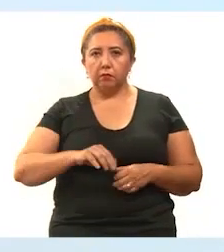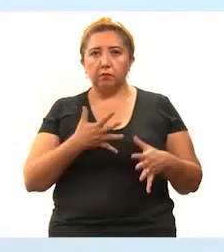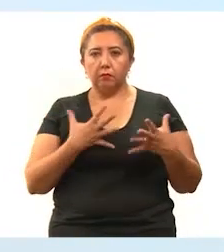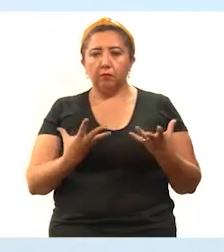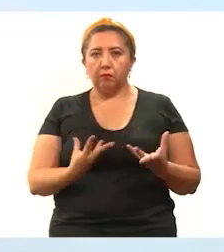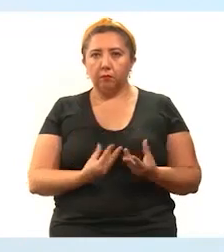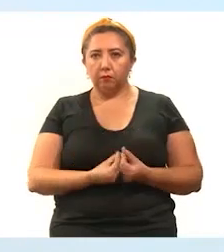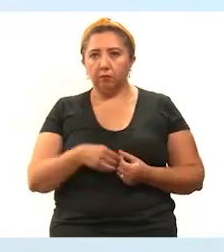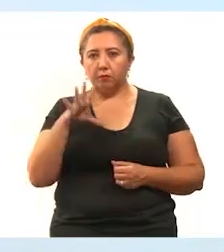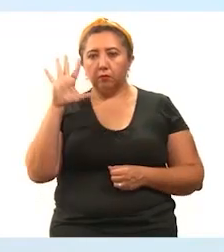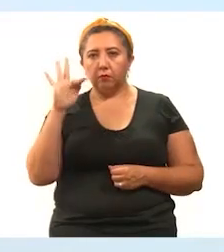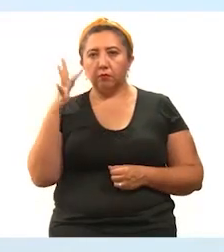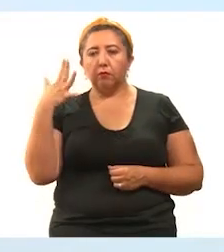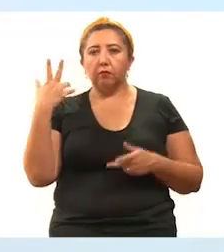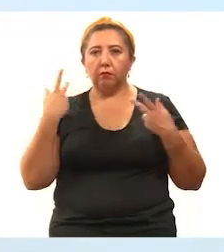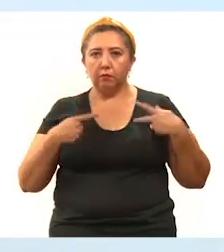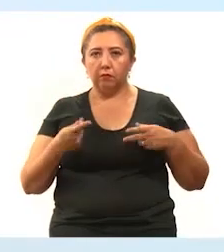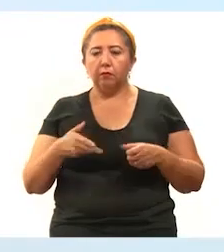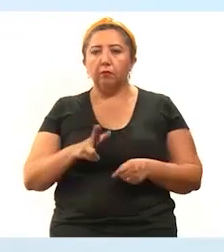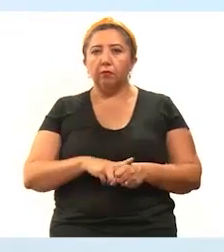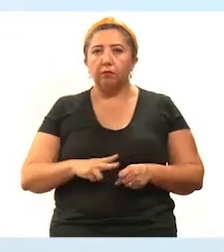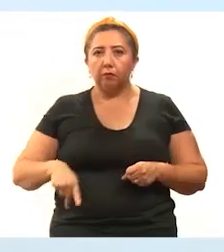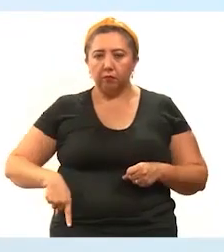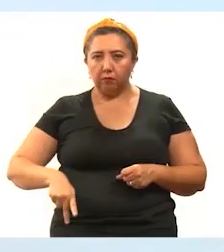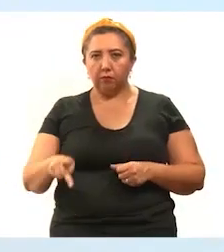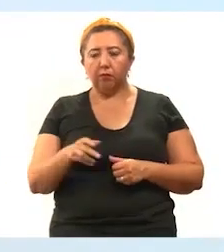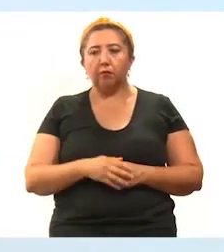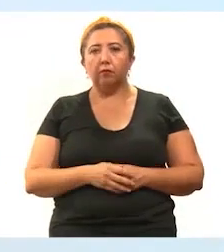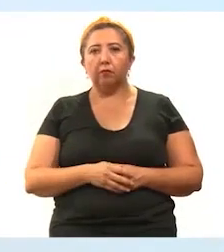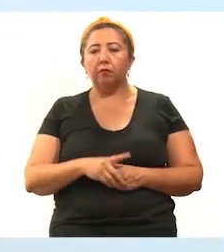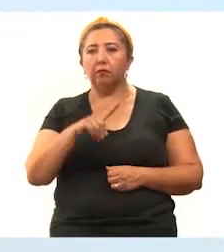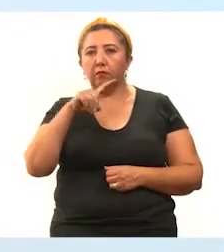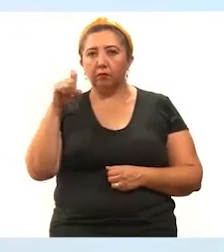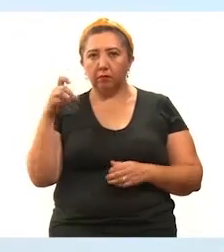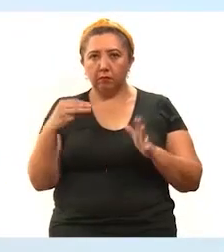día de hoy tenemos 45 pacientes en hospitales públicos.